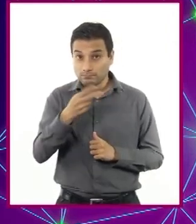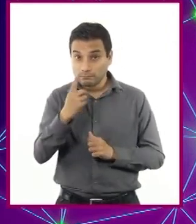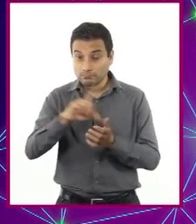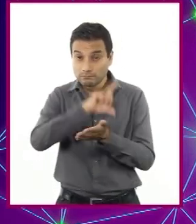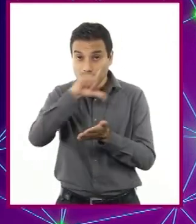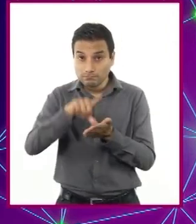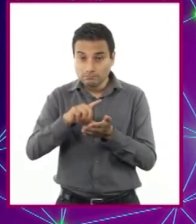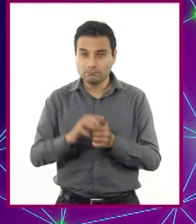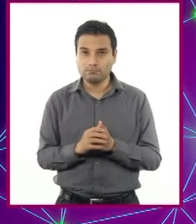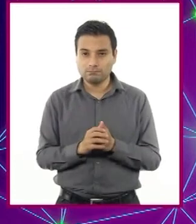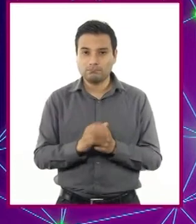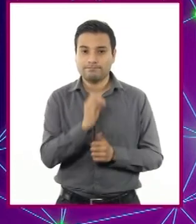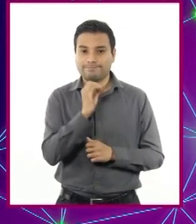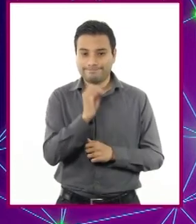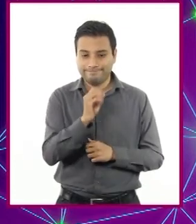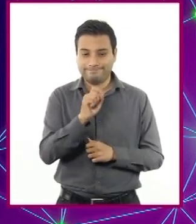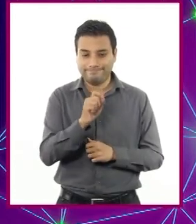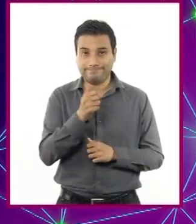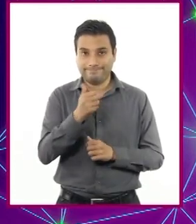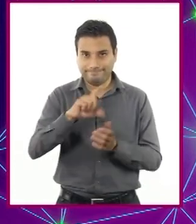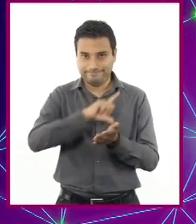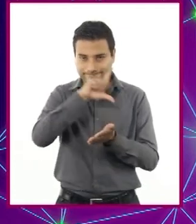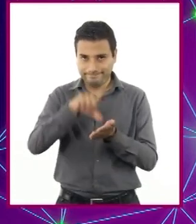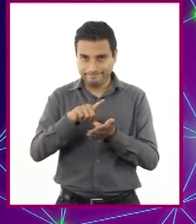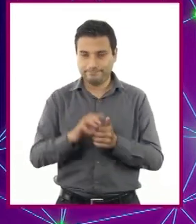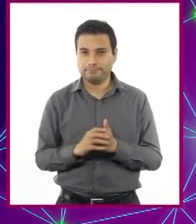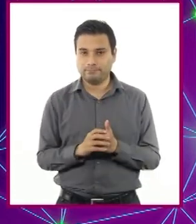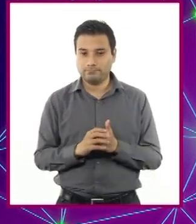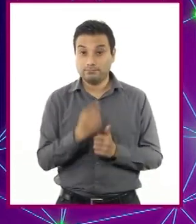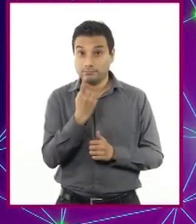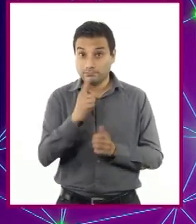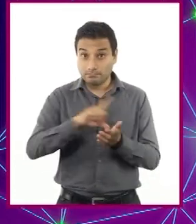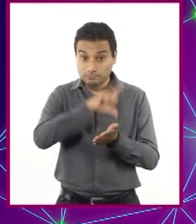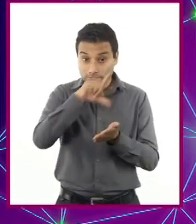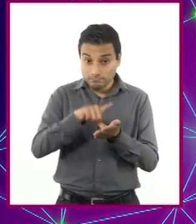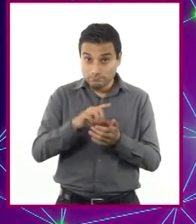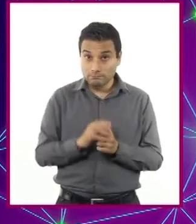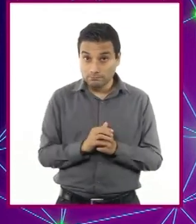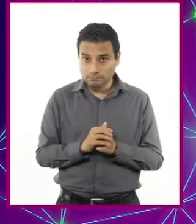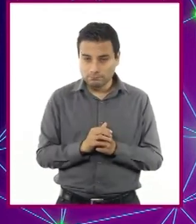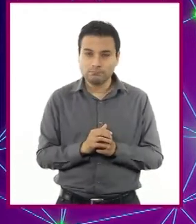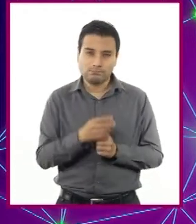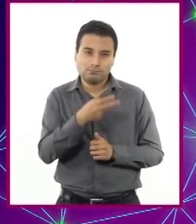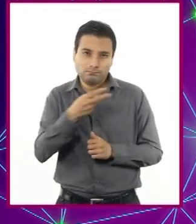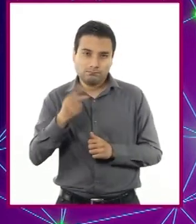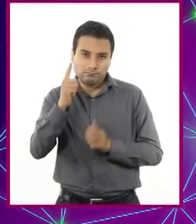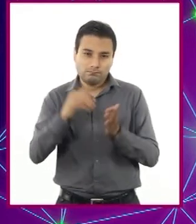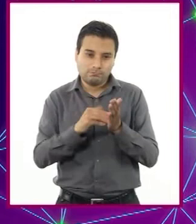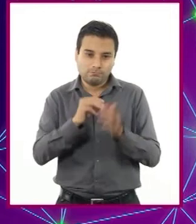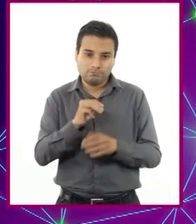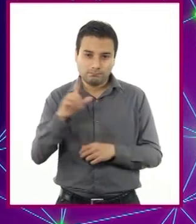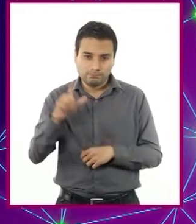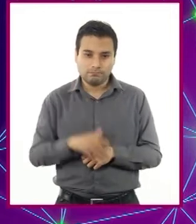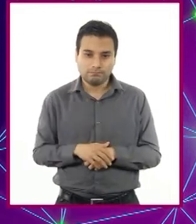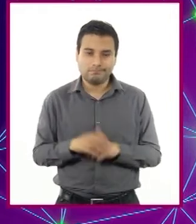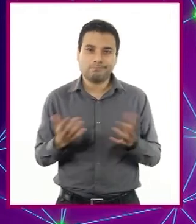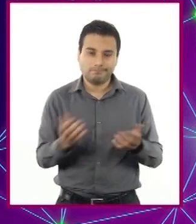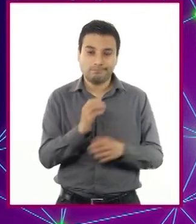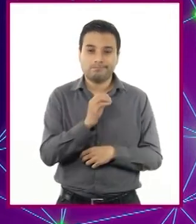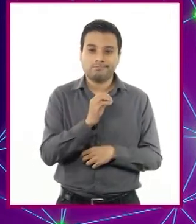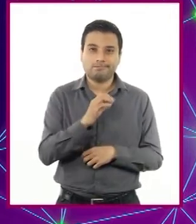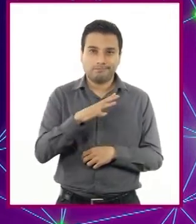litro, tiene 0.6 litros. Pero un litro son 1000 mililitros, entonces tiene